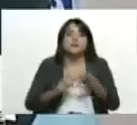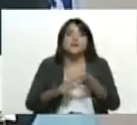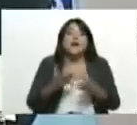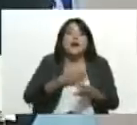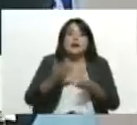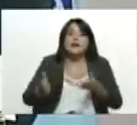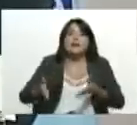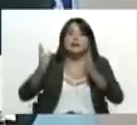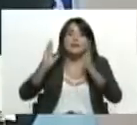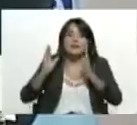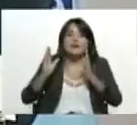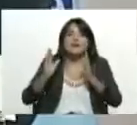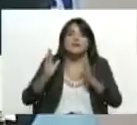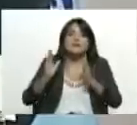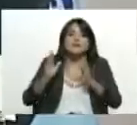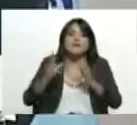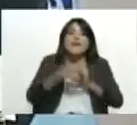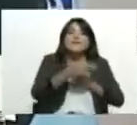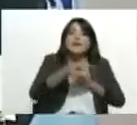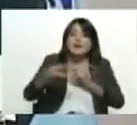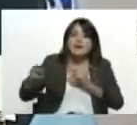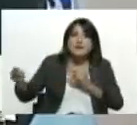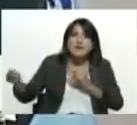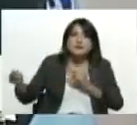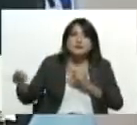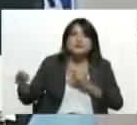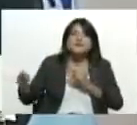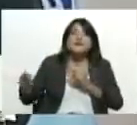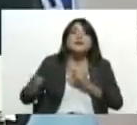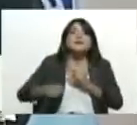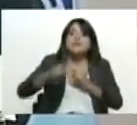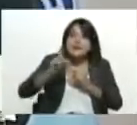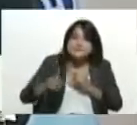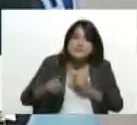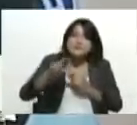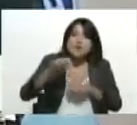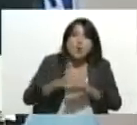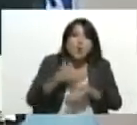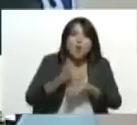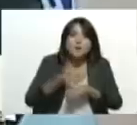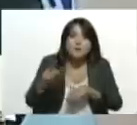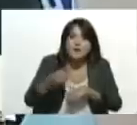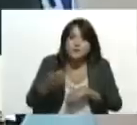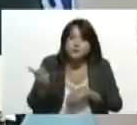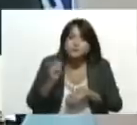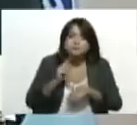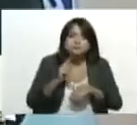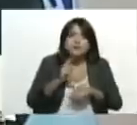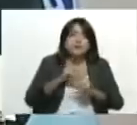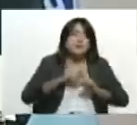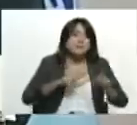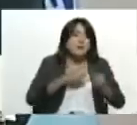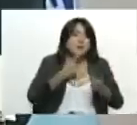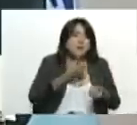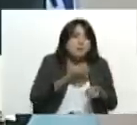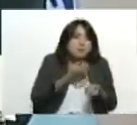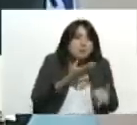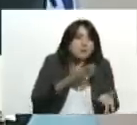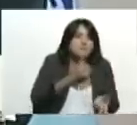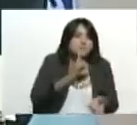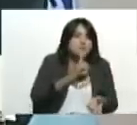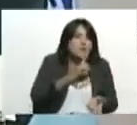las tejerías por lo tanto pues no quiero adelantar información sobre ningún nombre en particular